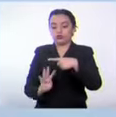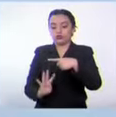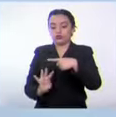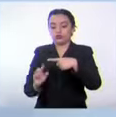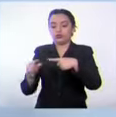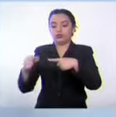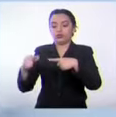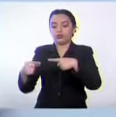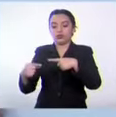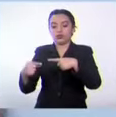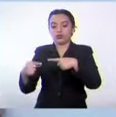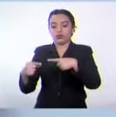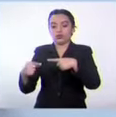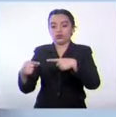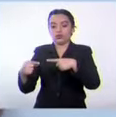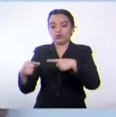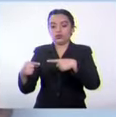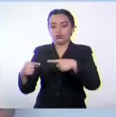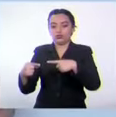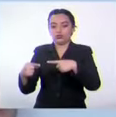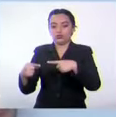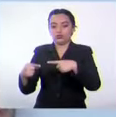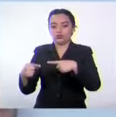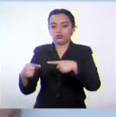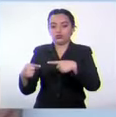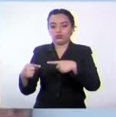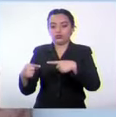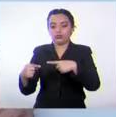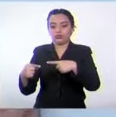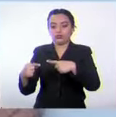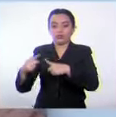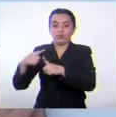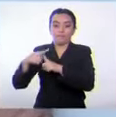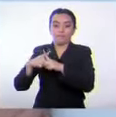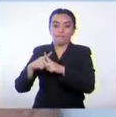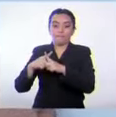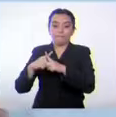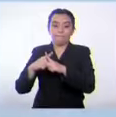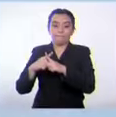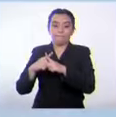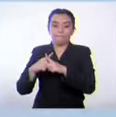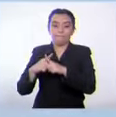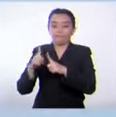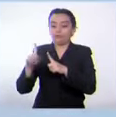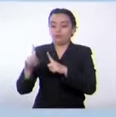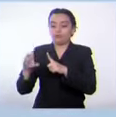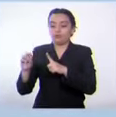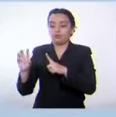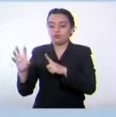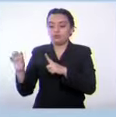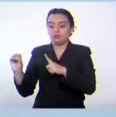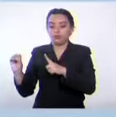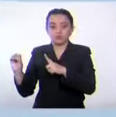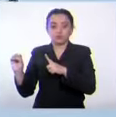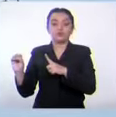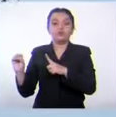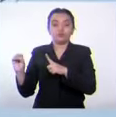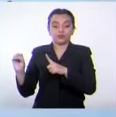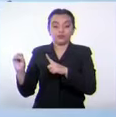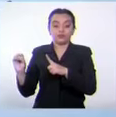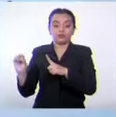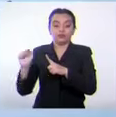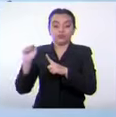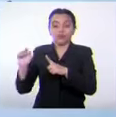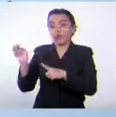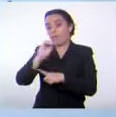gramos de disolución multiplicados por 100. Si esa operación